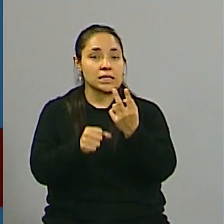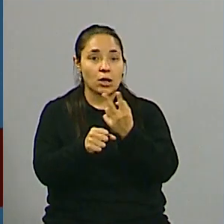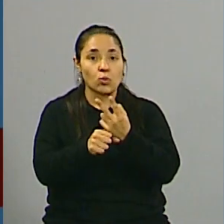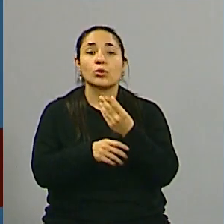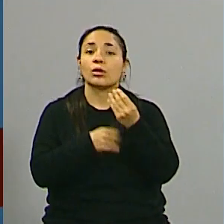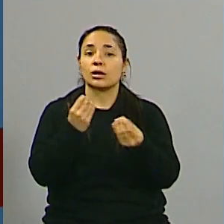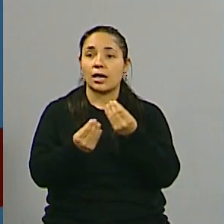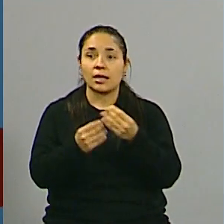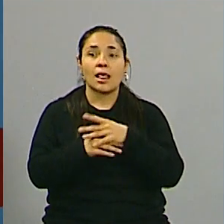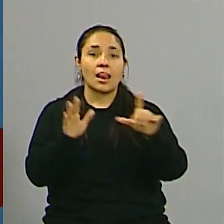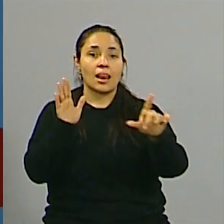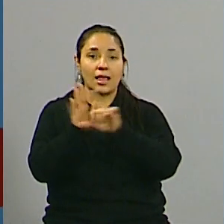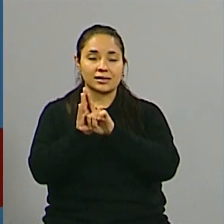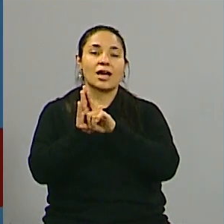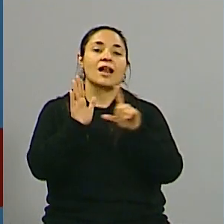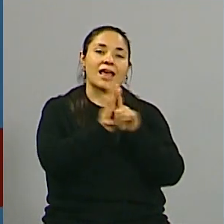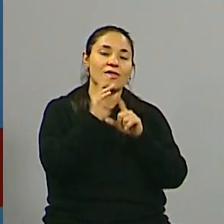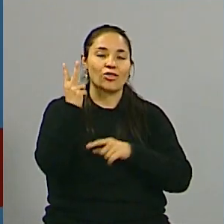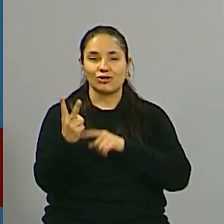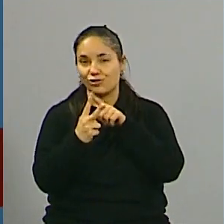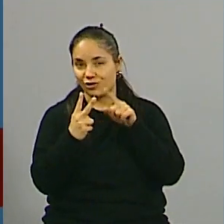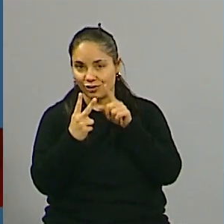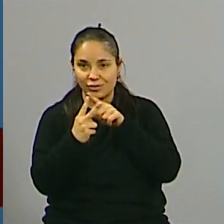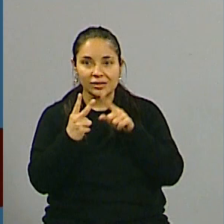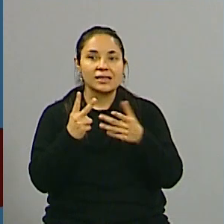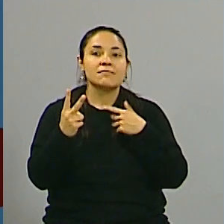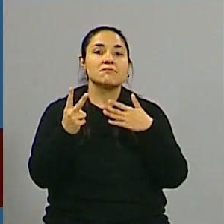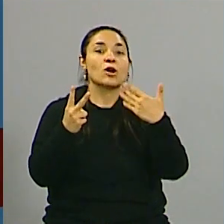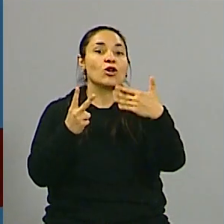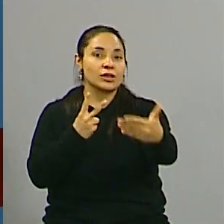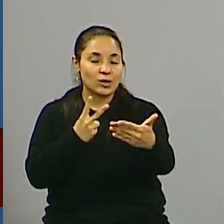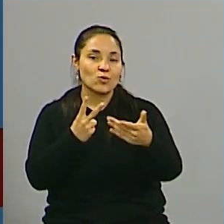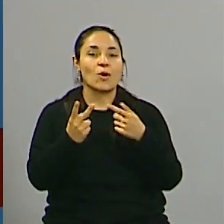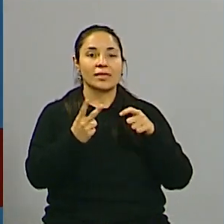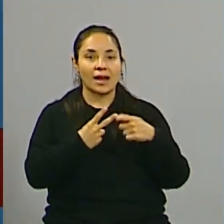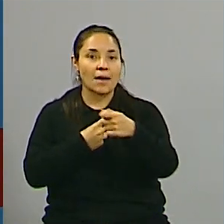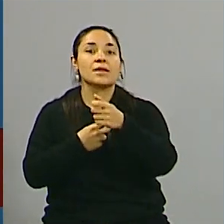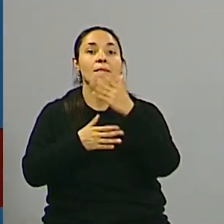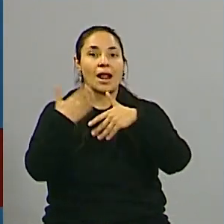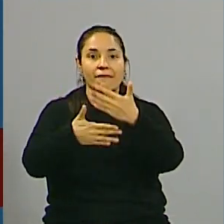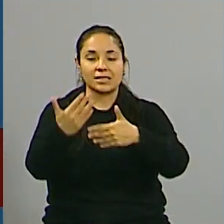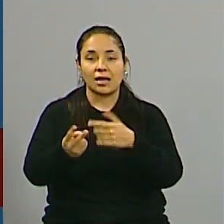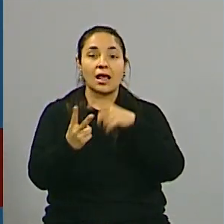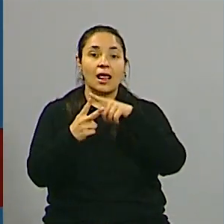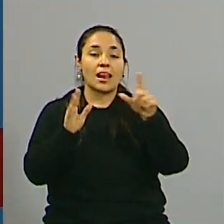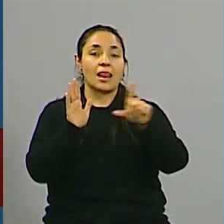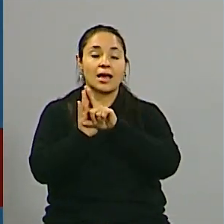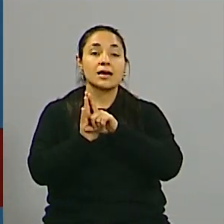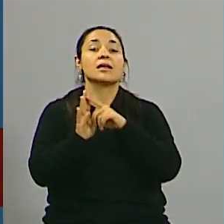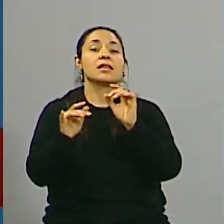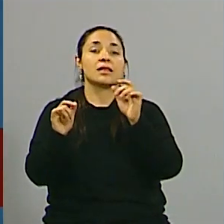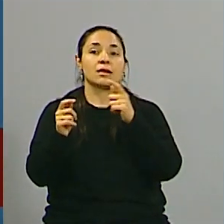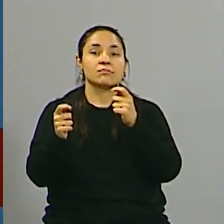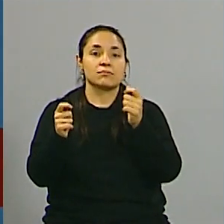es la ley son dos leyes, digamos, las que siguen de manera operativa para que esto avance. Una es la ley de cesión de